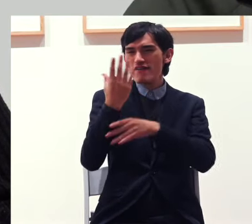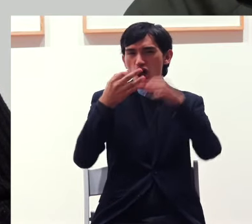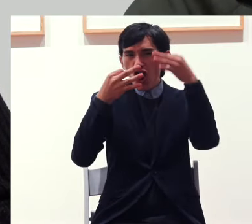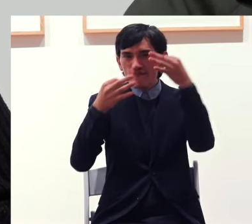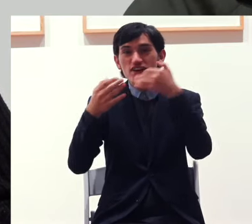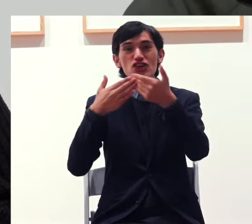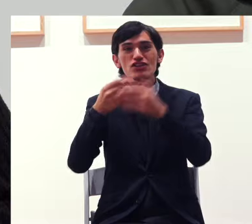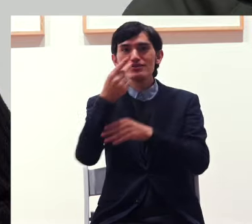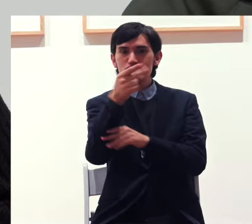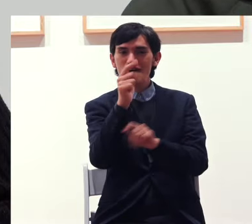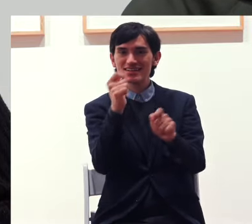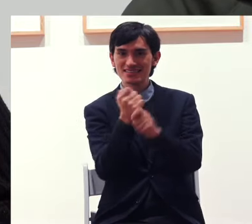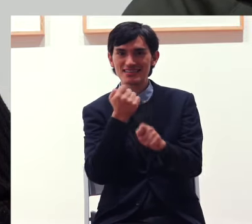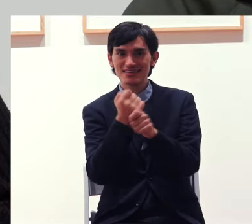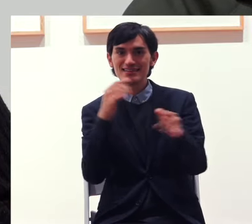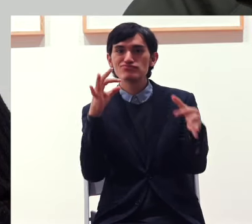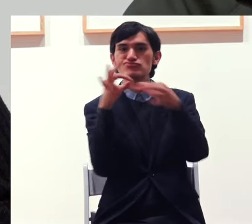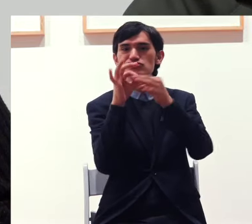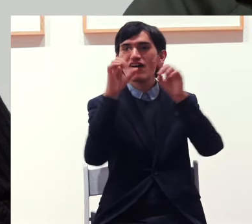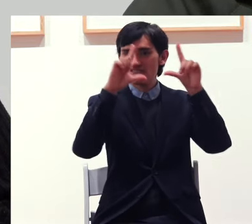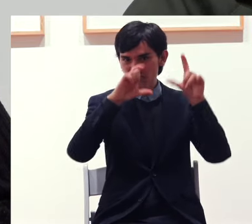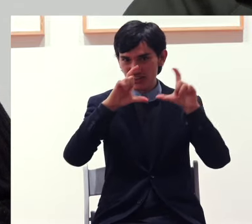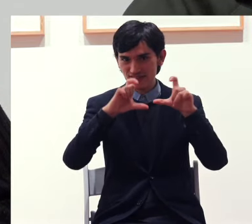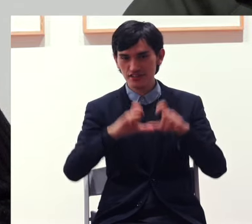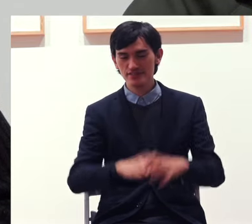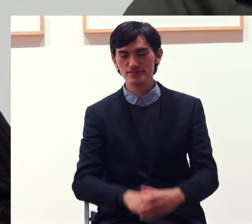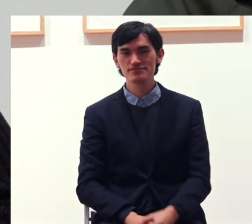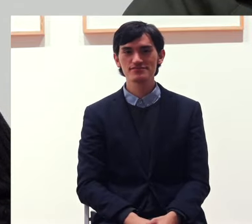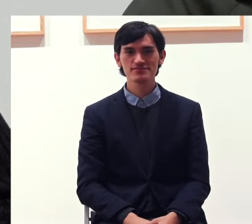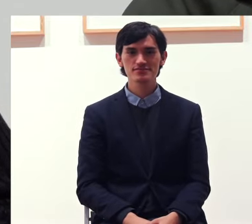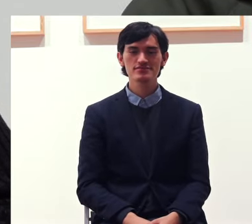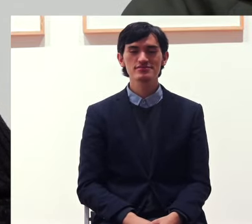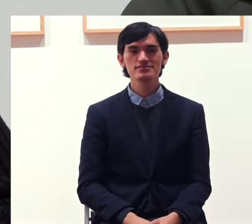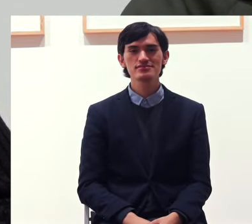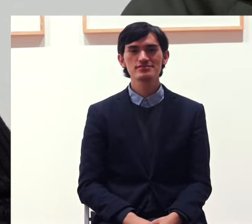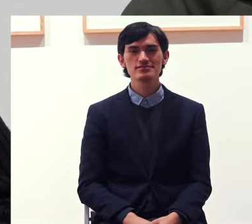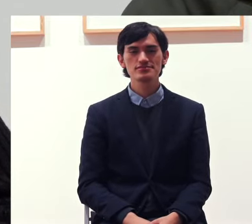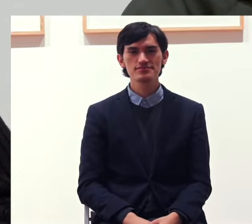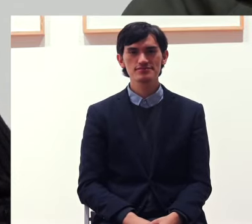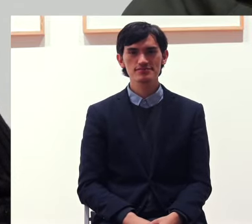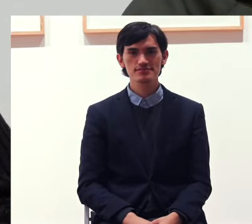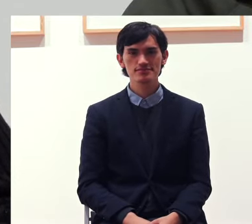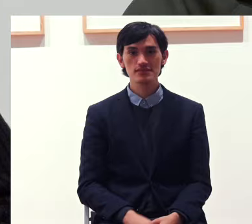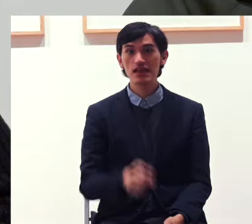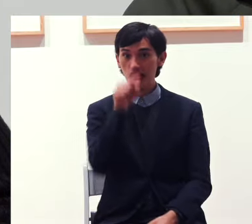desarrollé toda mi obra en su taller en relación a la xilografía.